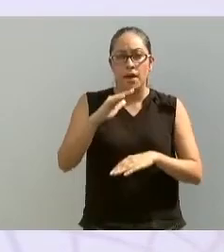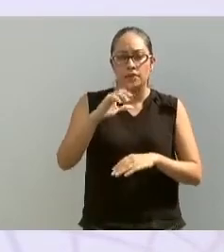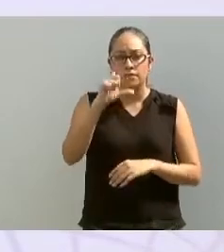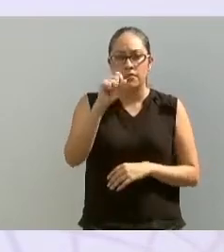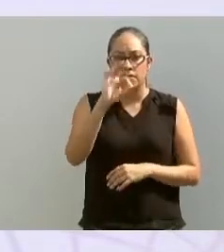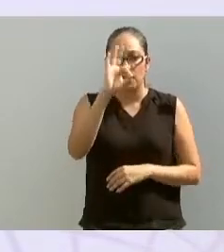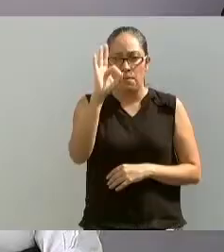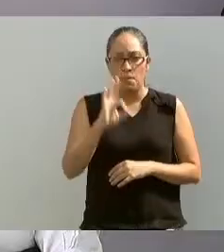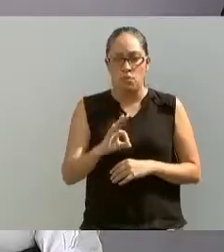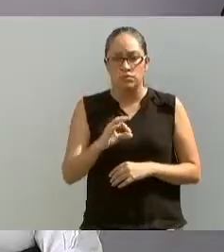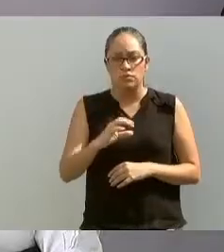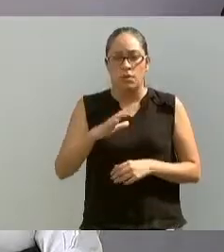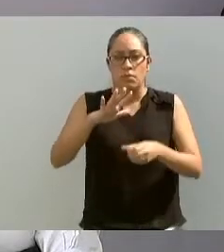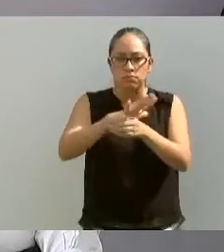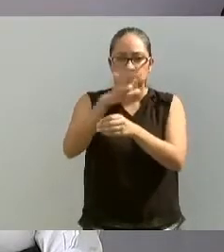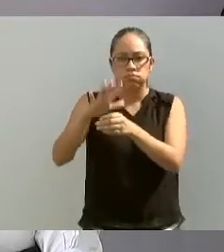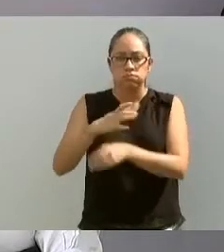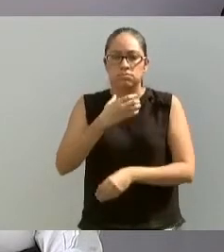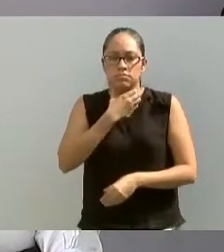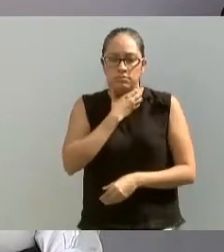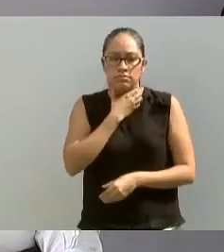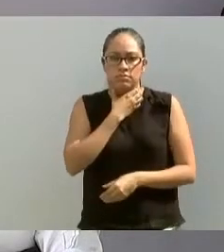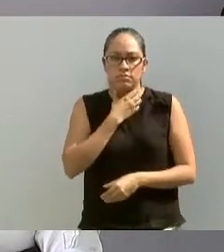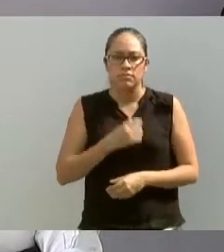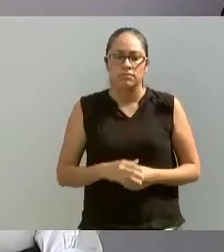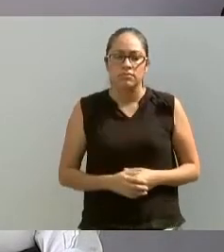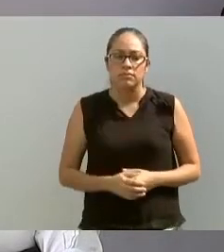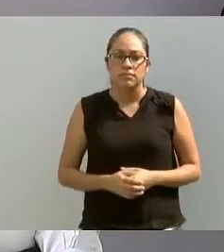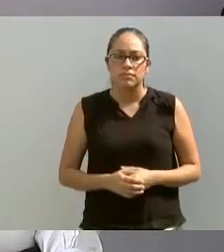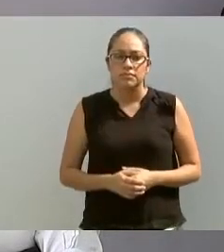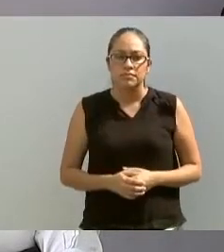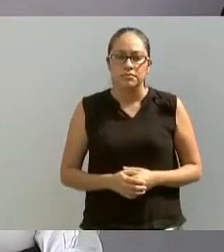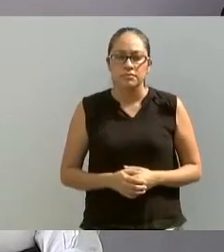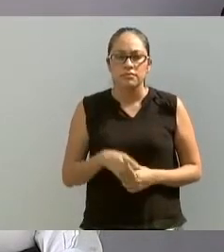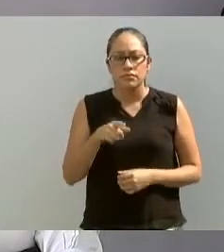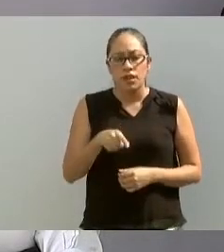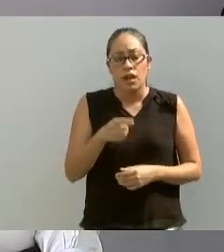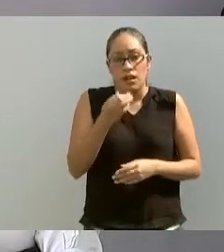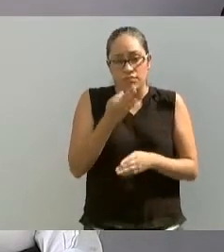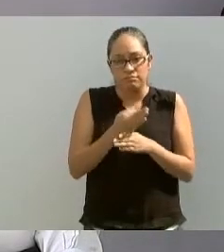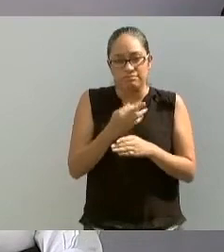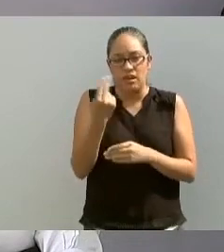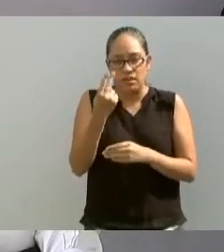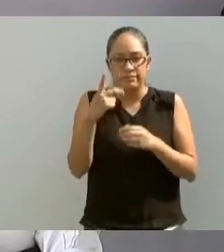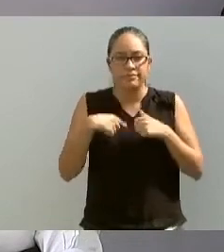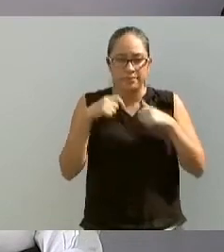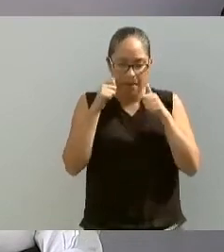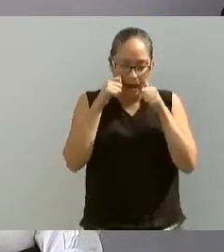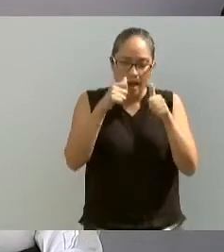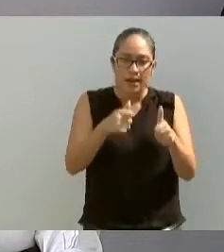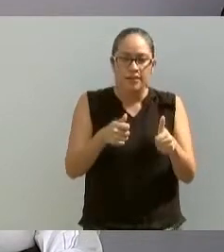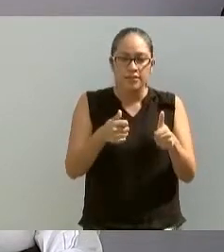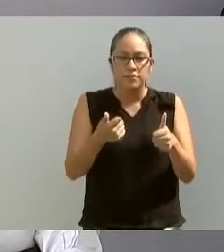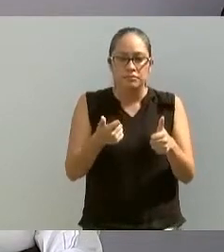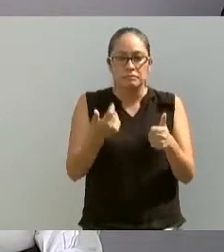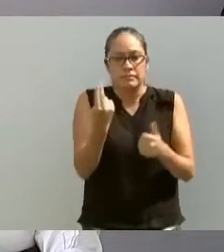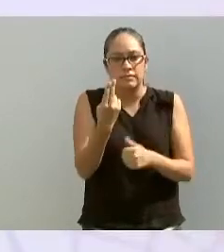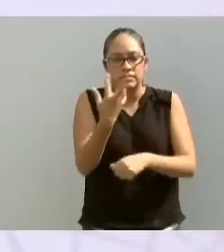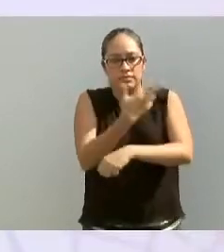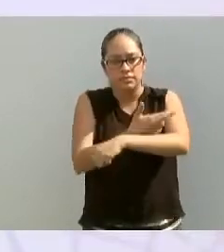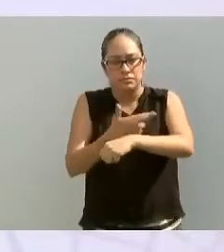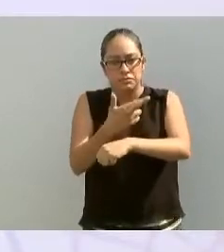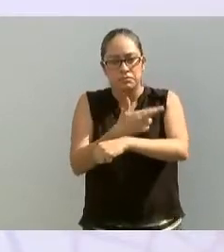20%, y esto se debe de atender como se está